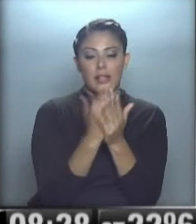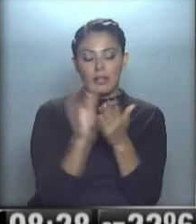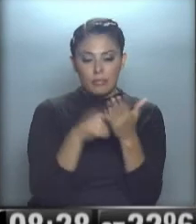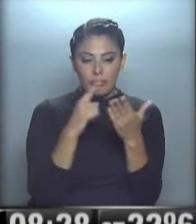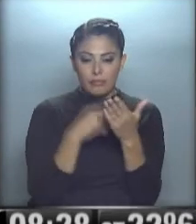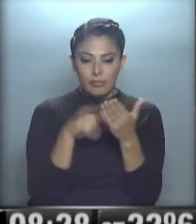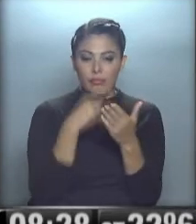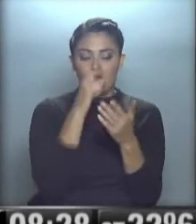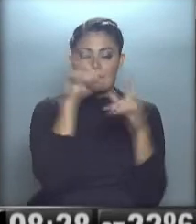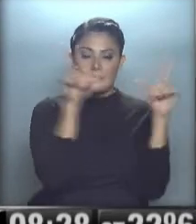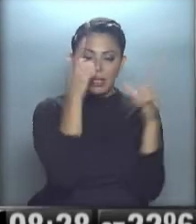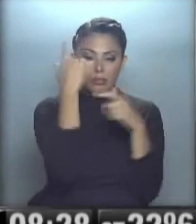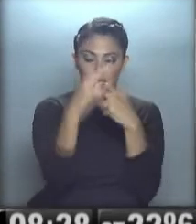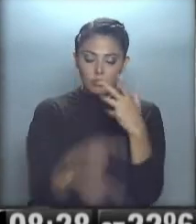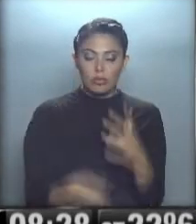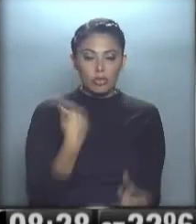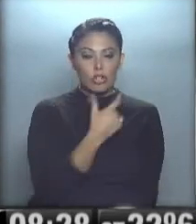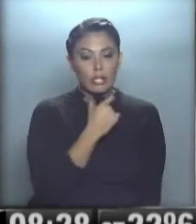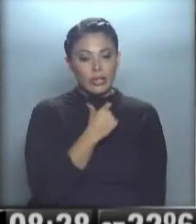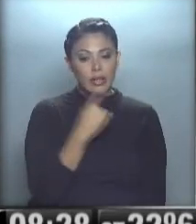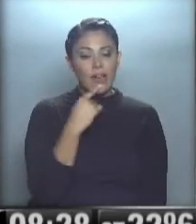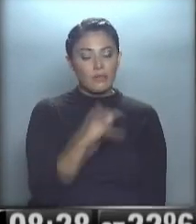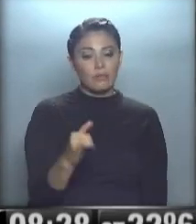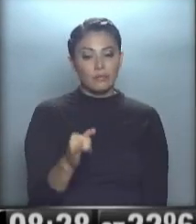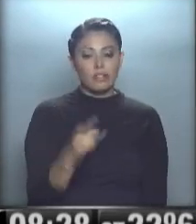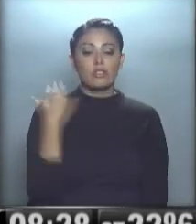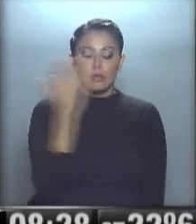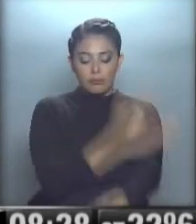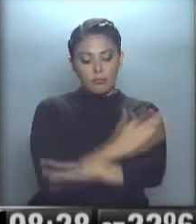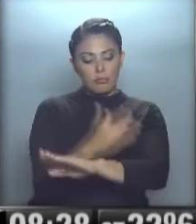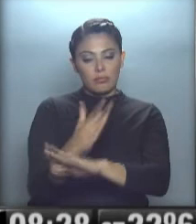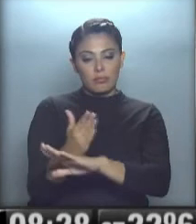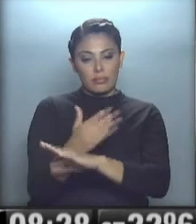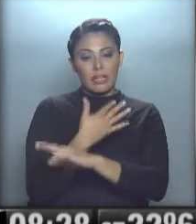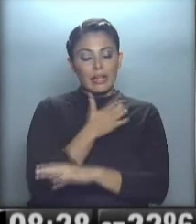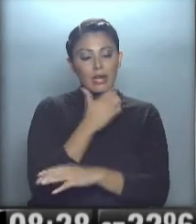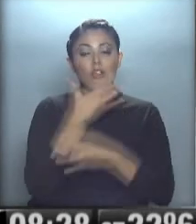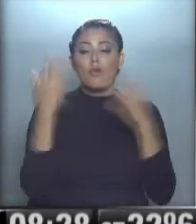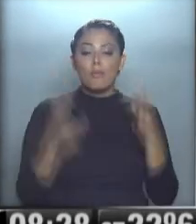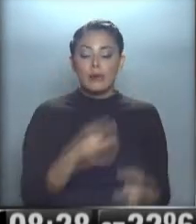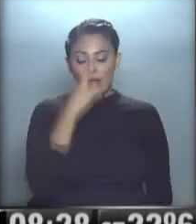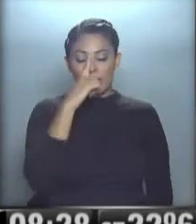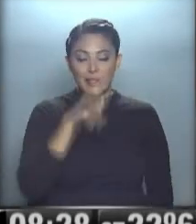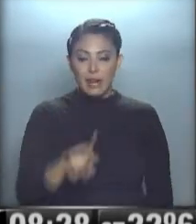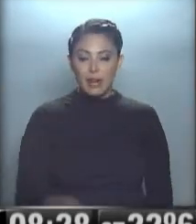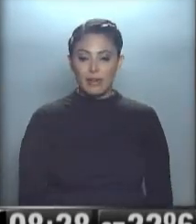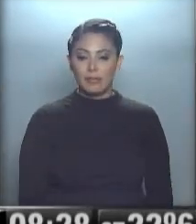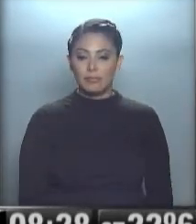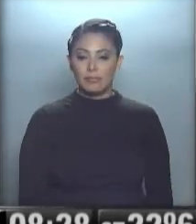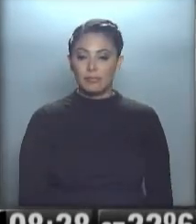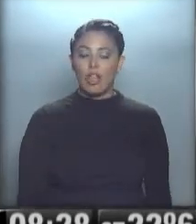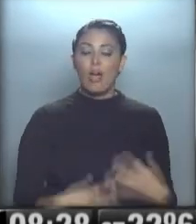lo que nosotros queremos es garantizar que la cadena funcione eficazmente y que, en definitiva,